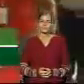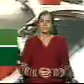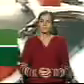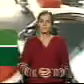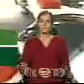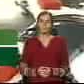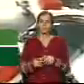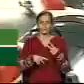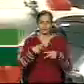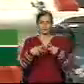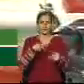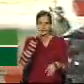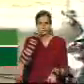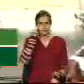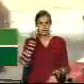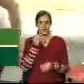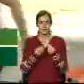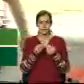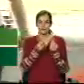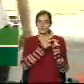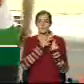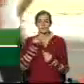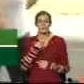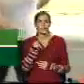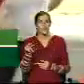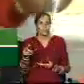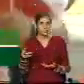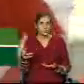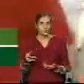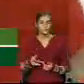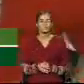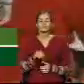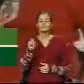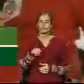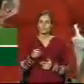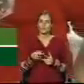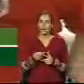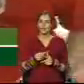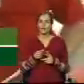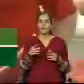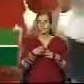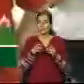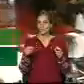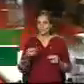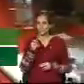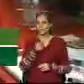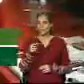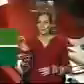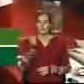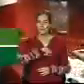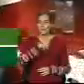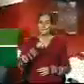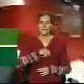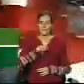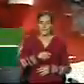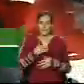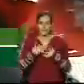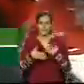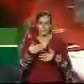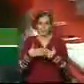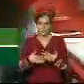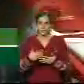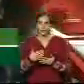Los productores, vamos a cumplir la tarea, ¿sí o no? Entonces, compañeros, necesitamos